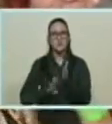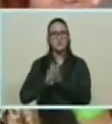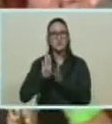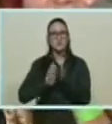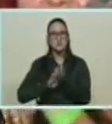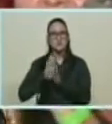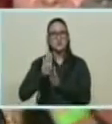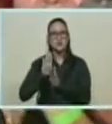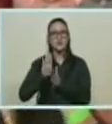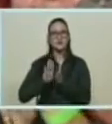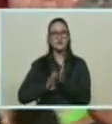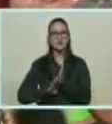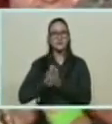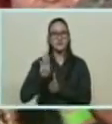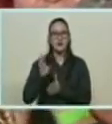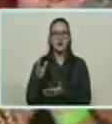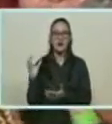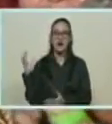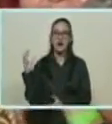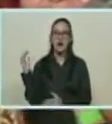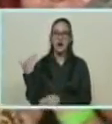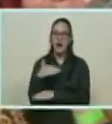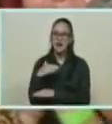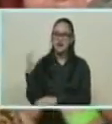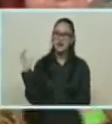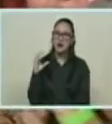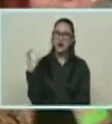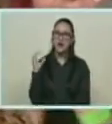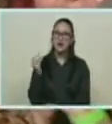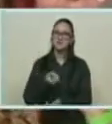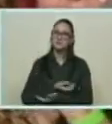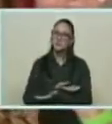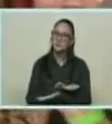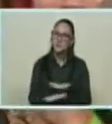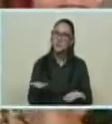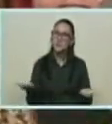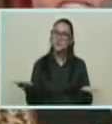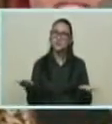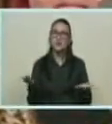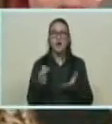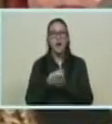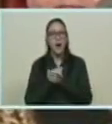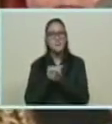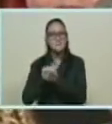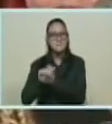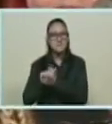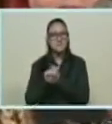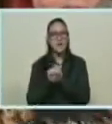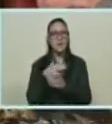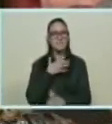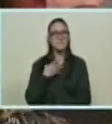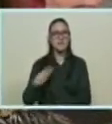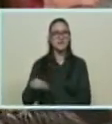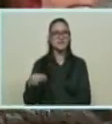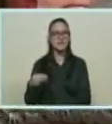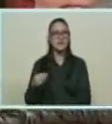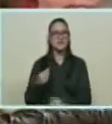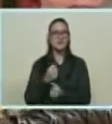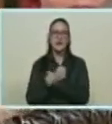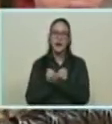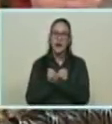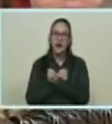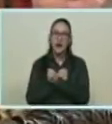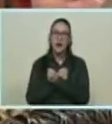crecer en las calles de Caracas. Y para nosotros, más que la amistad con el presidente, es el